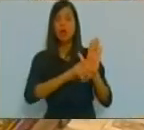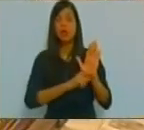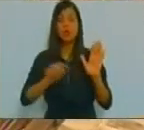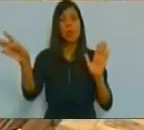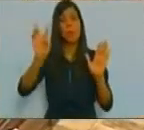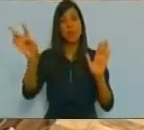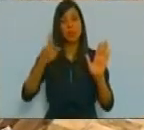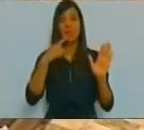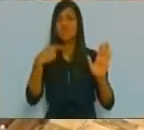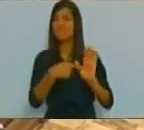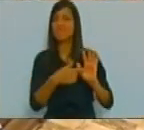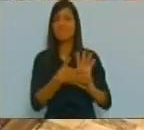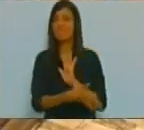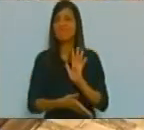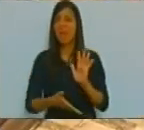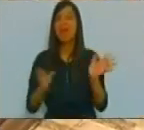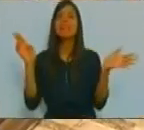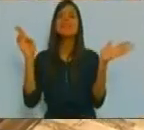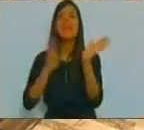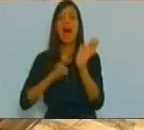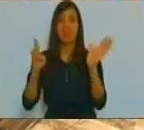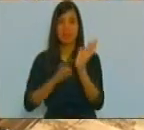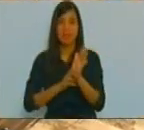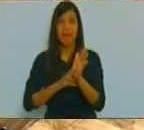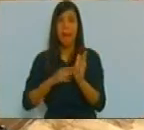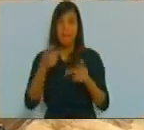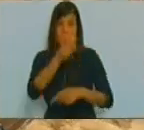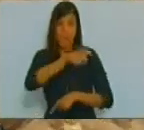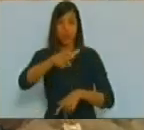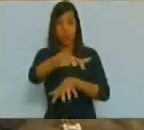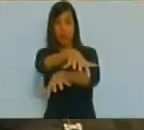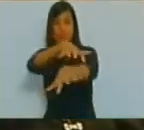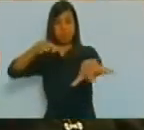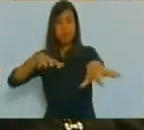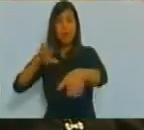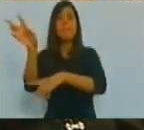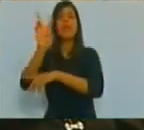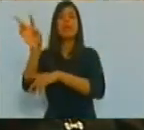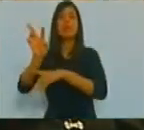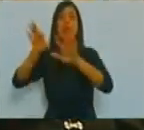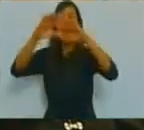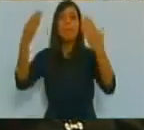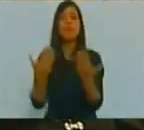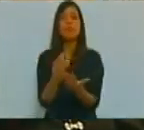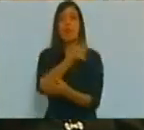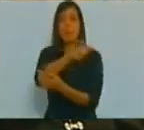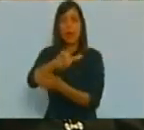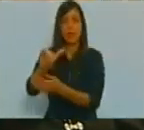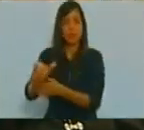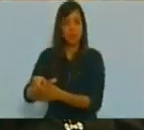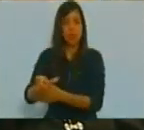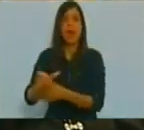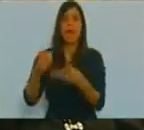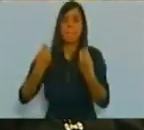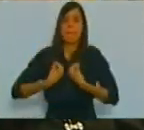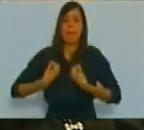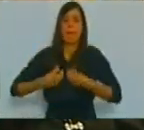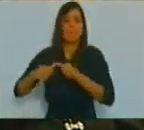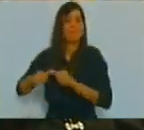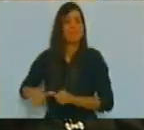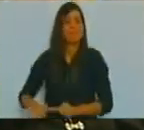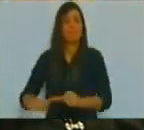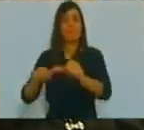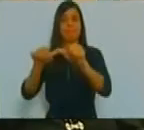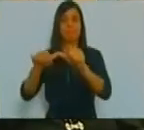va a garantizar que la humanidad toda sea posible en este planeta y ya